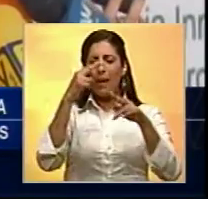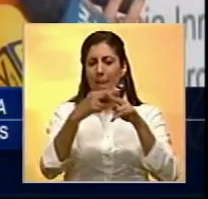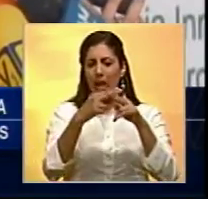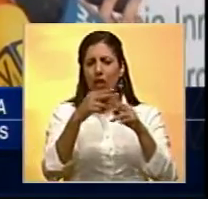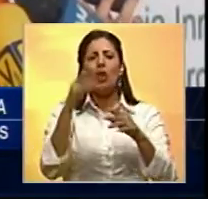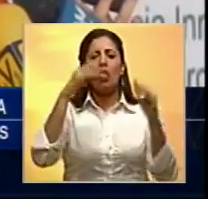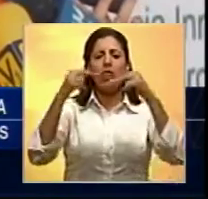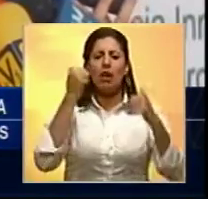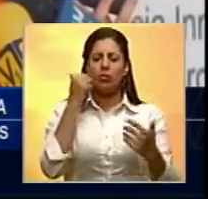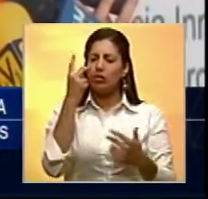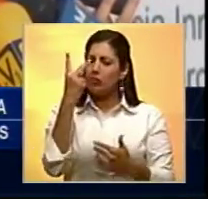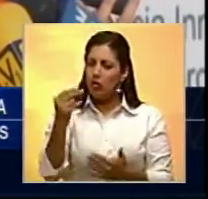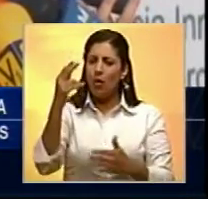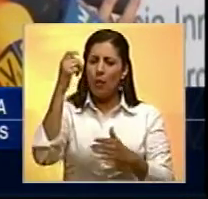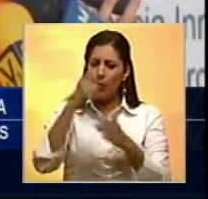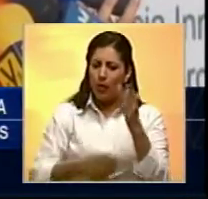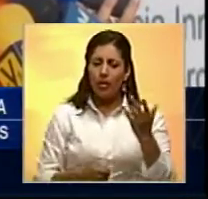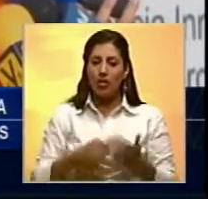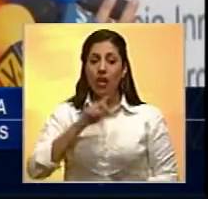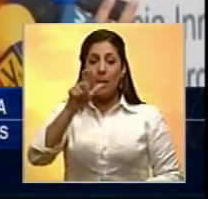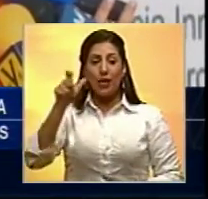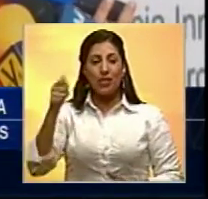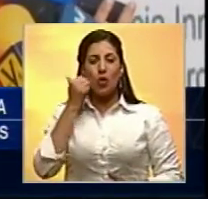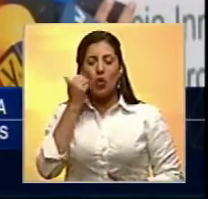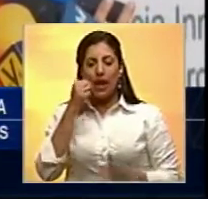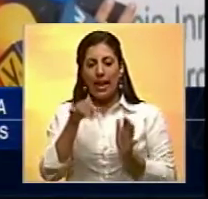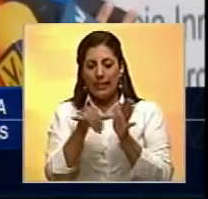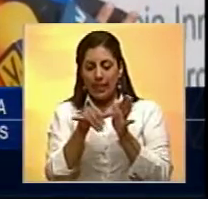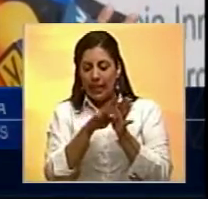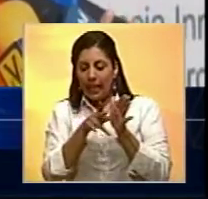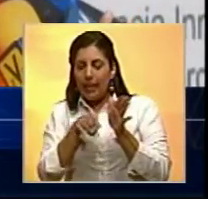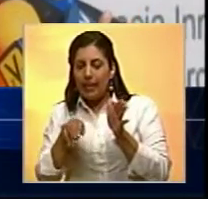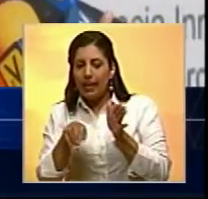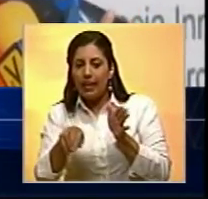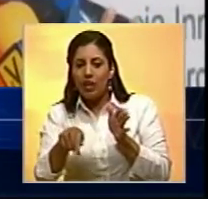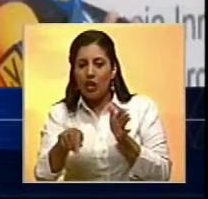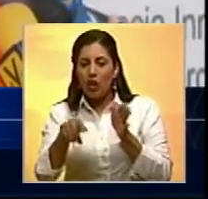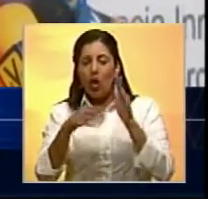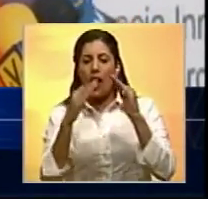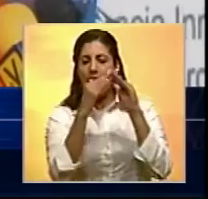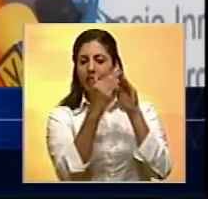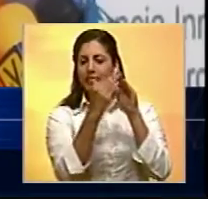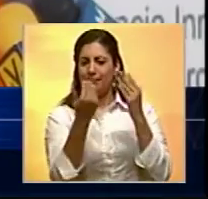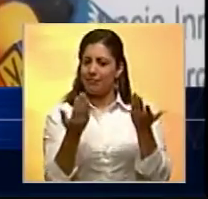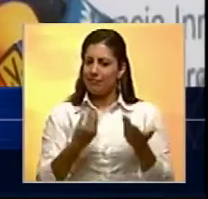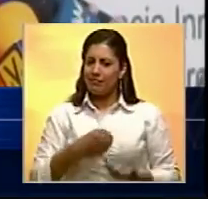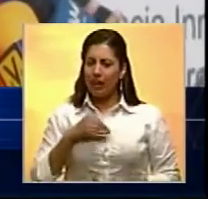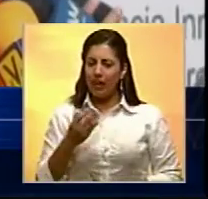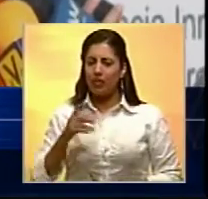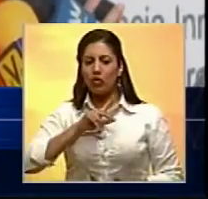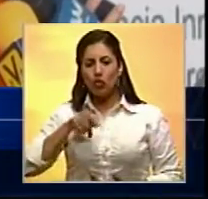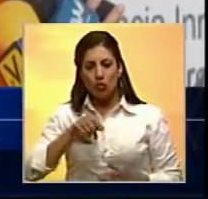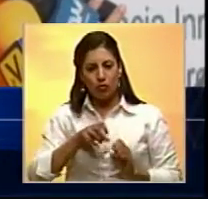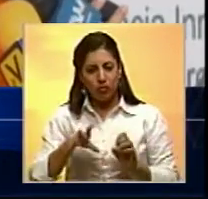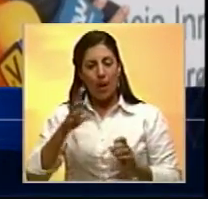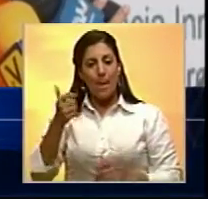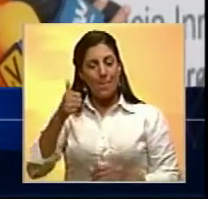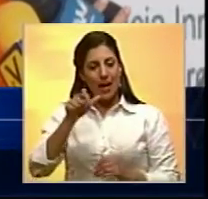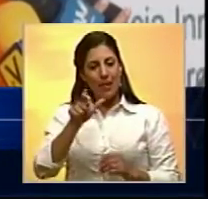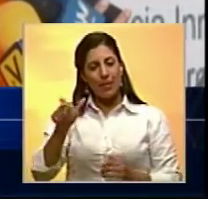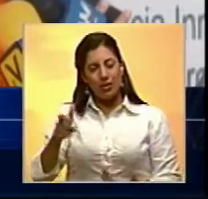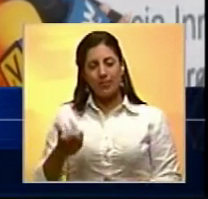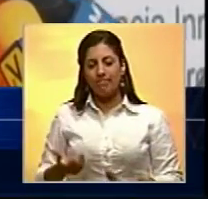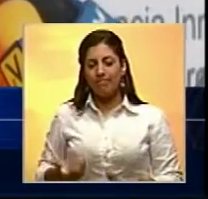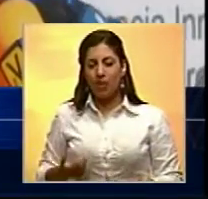zonas vulnerables. Son que construyen a orillas de los frentes hídricos, en zonas ya georreferenciadas donde se tiene desplazamiento de masa, donde